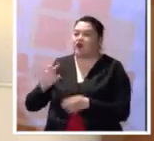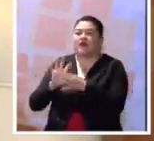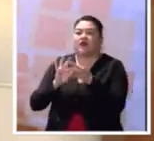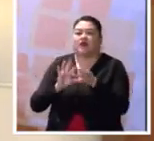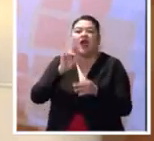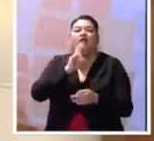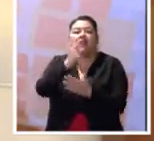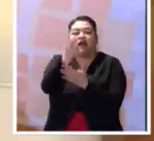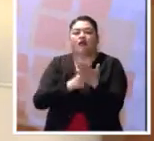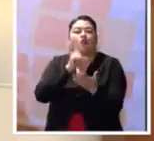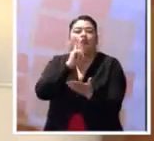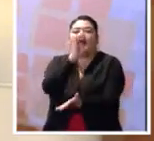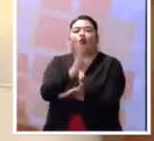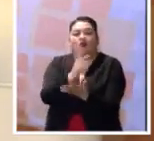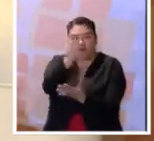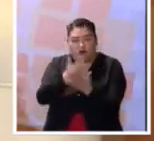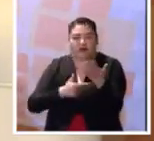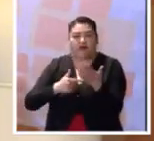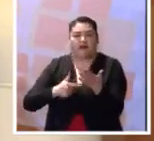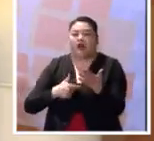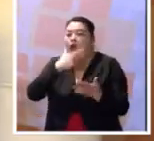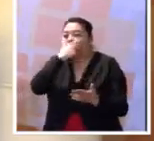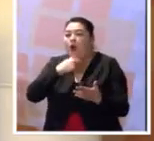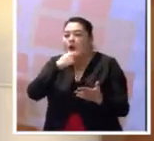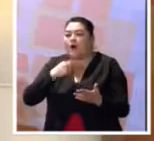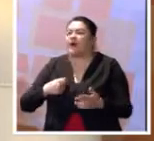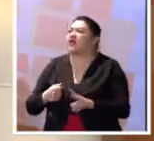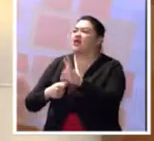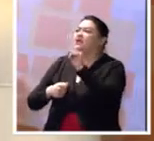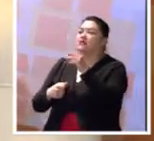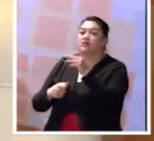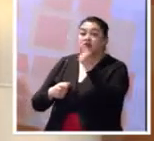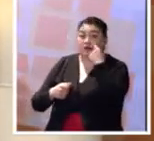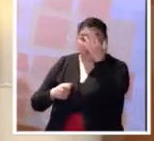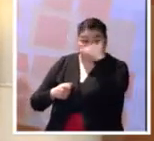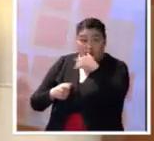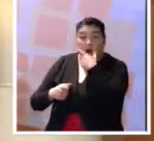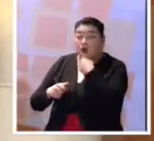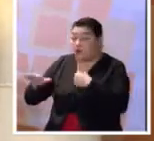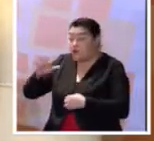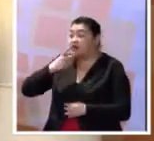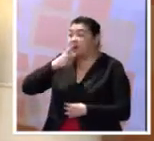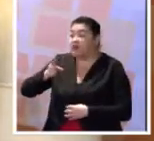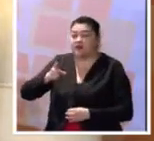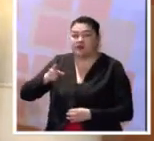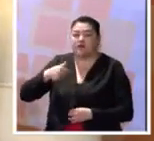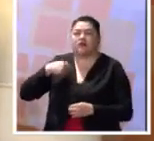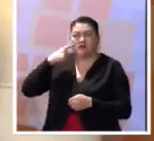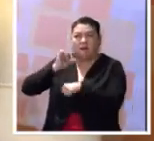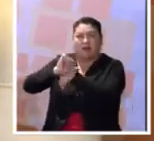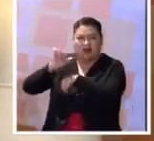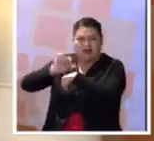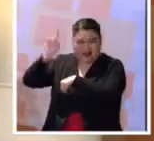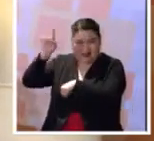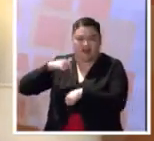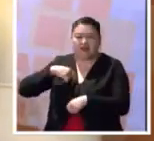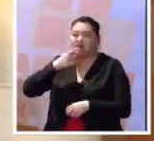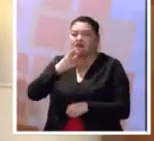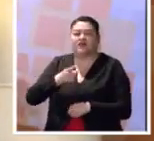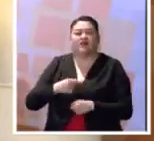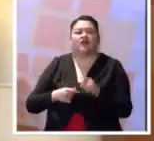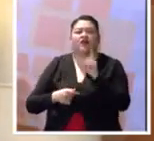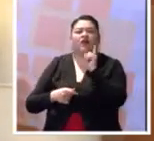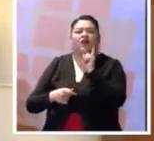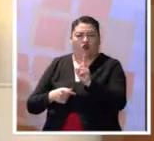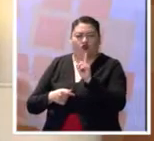lista de solo mujeres y si ningún hombre alegó discriminación, porque creo que nadie la alegó en Argentina, que un juez